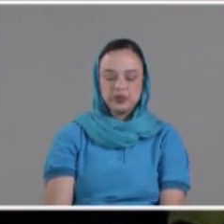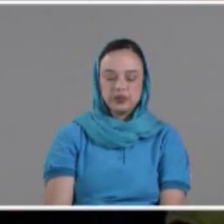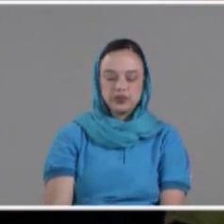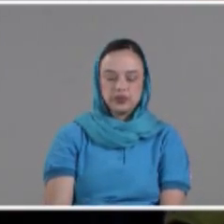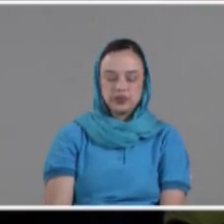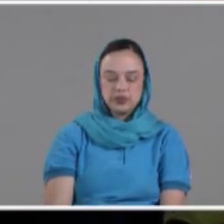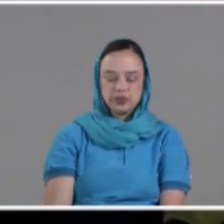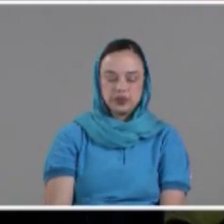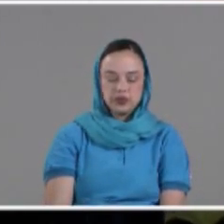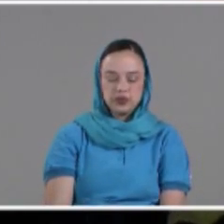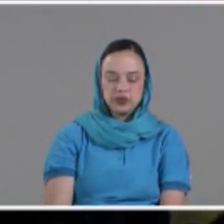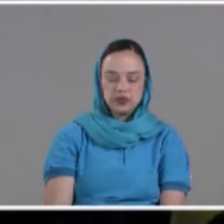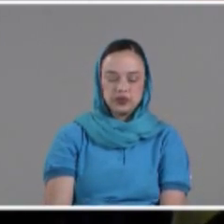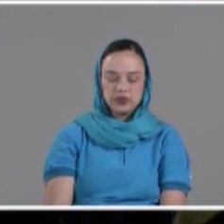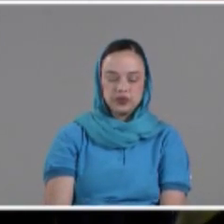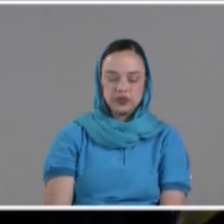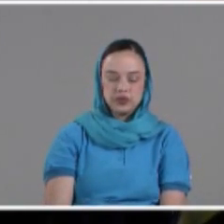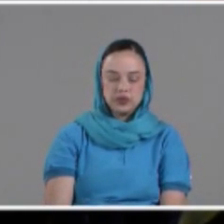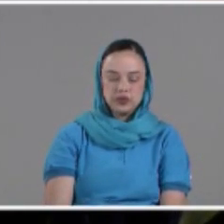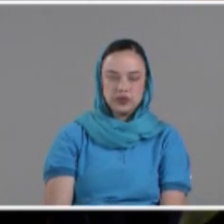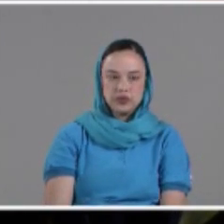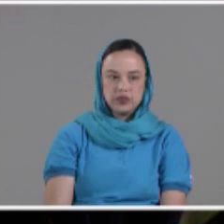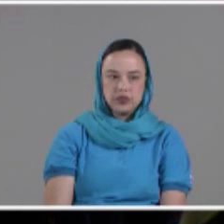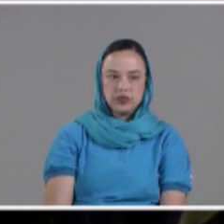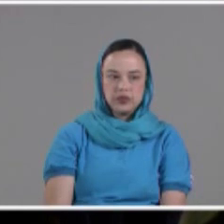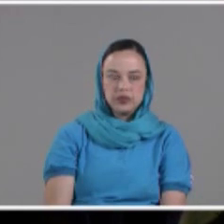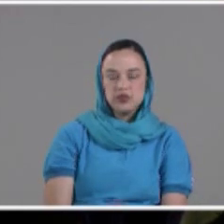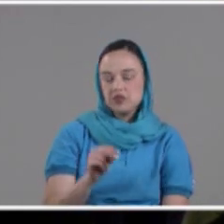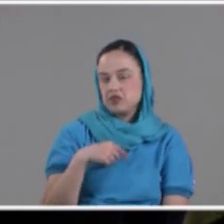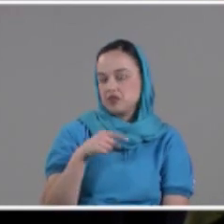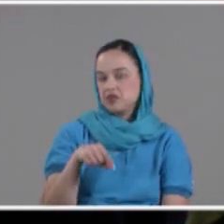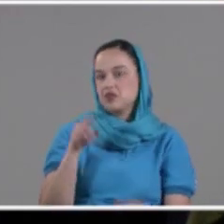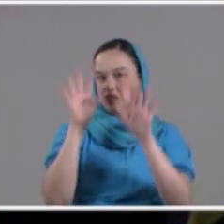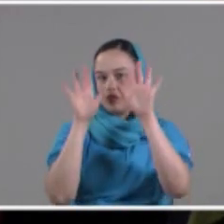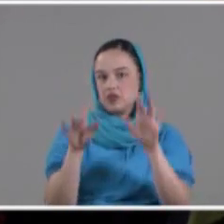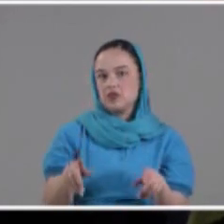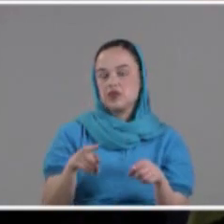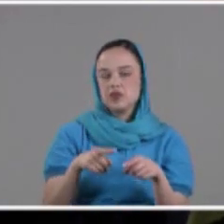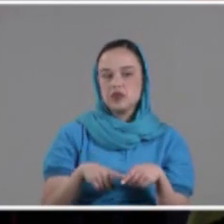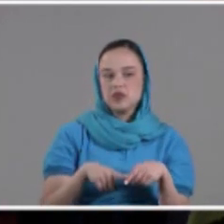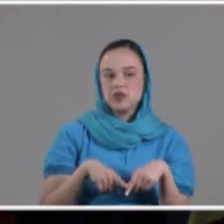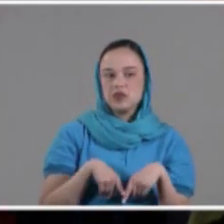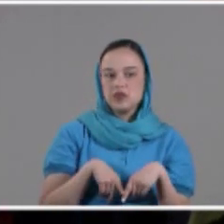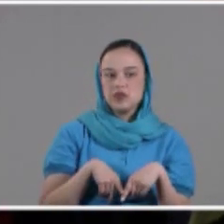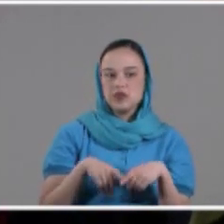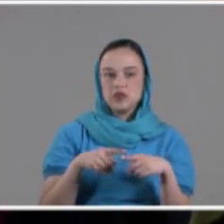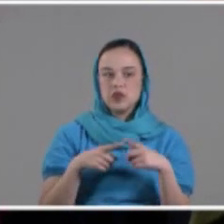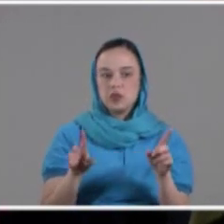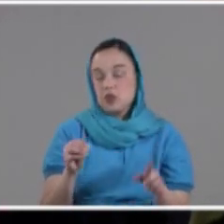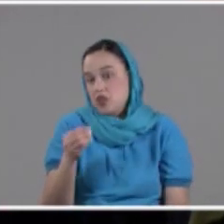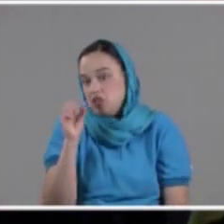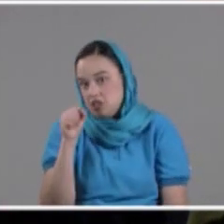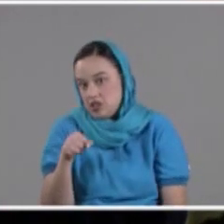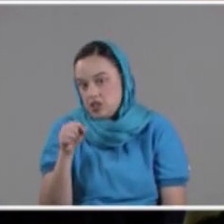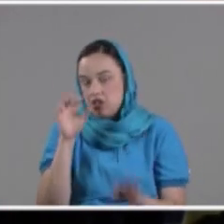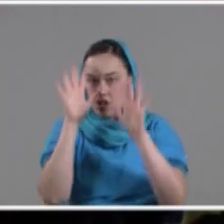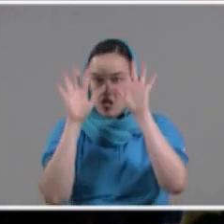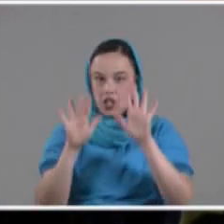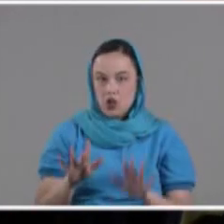incluso no está lloviendo Porque casualidad la lluvia te retuvo aquí adentro